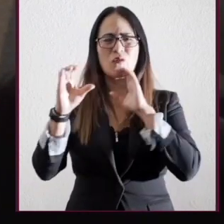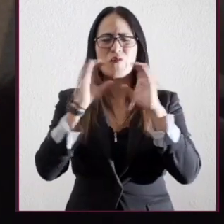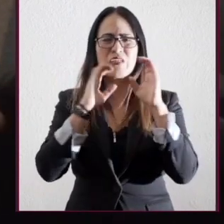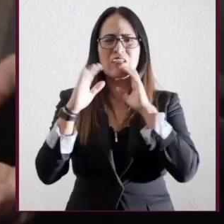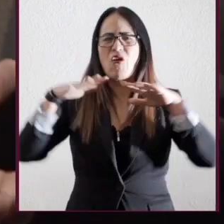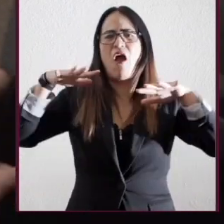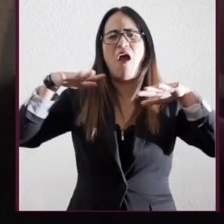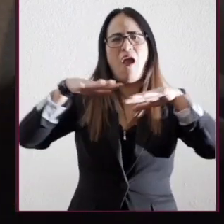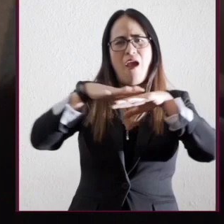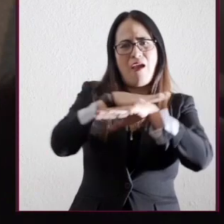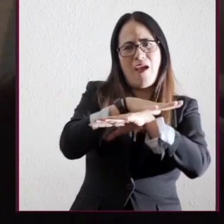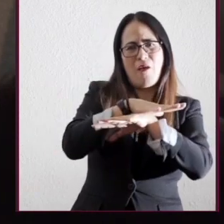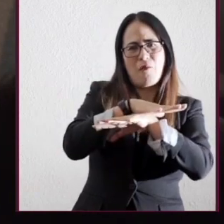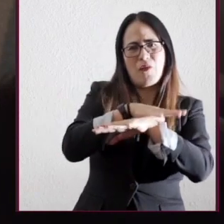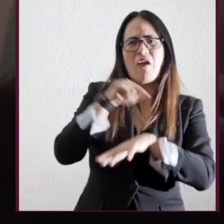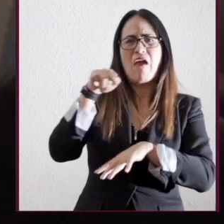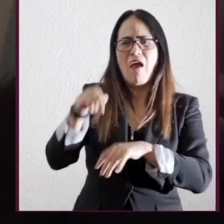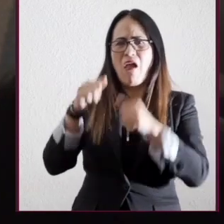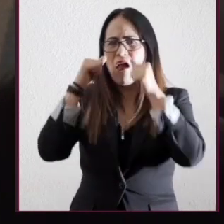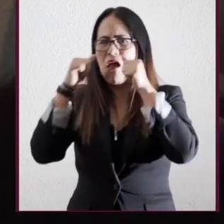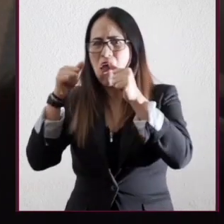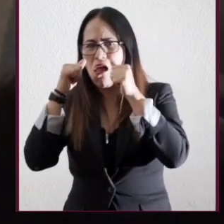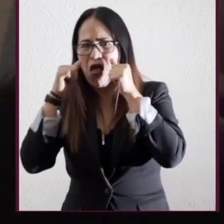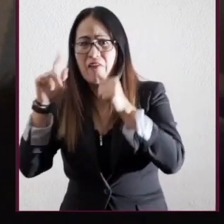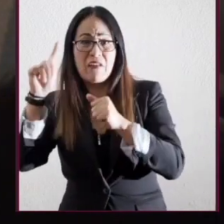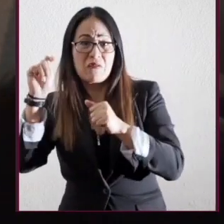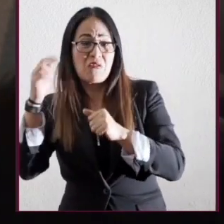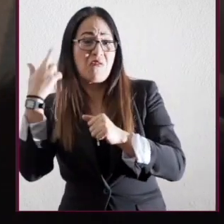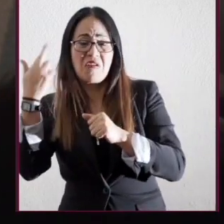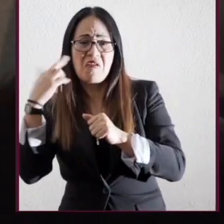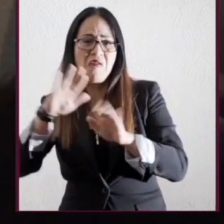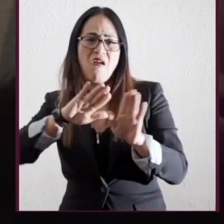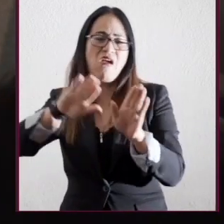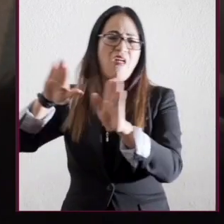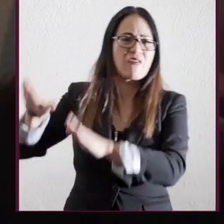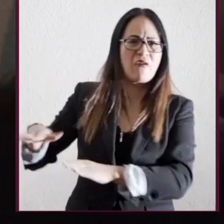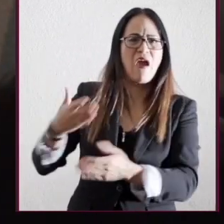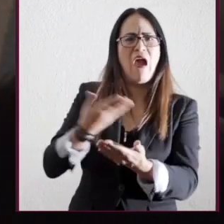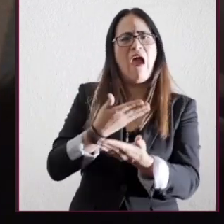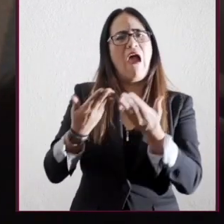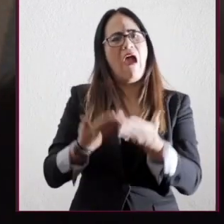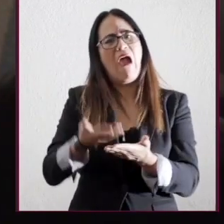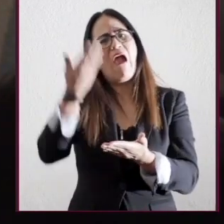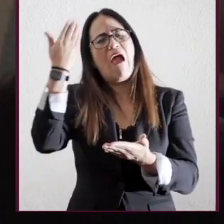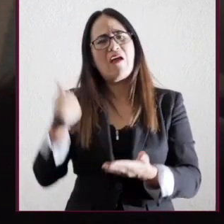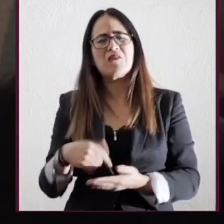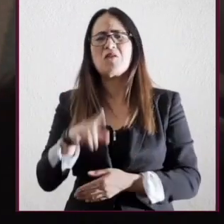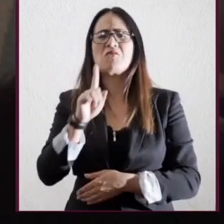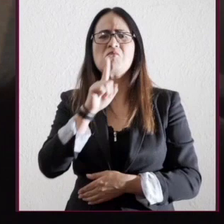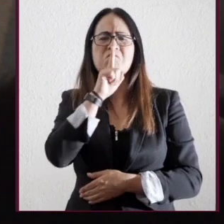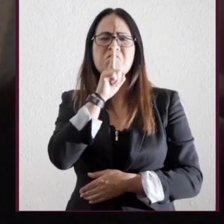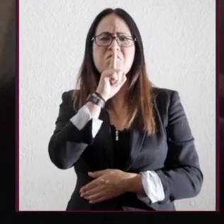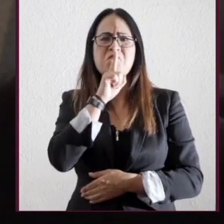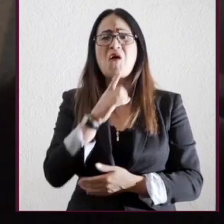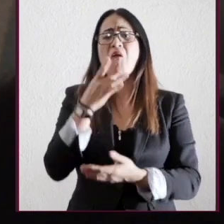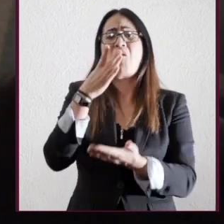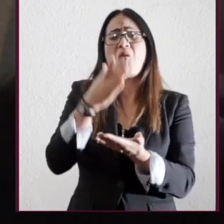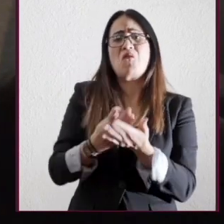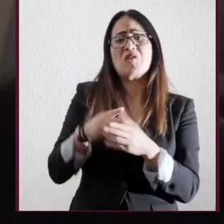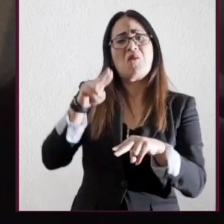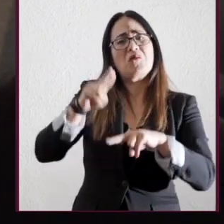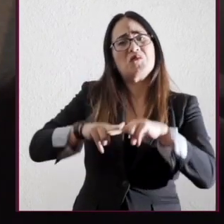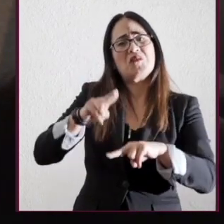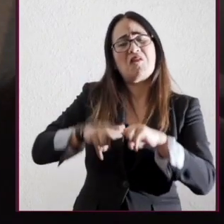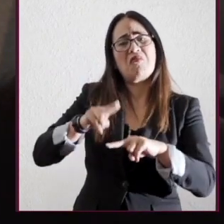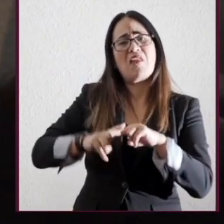han cambiado radicalmente la forma en la que consumen medios de comunicación. Antes eran espectadores pasivos que simplemente